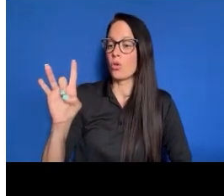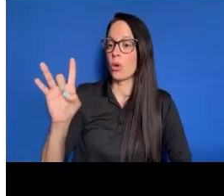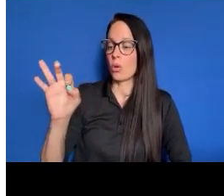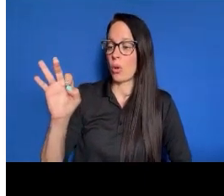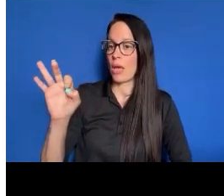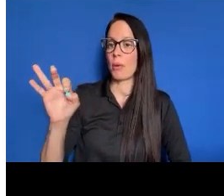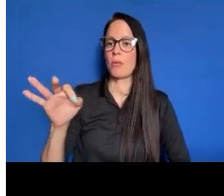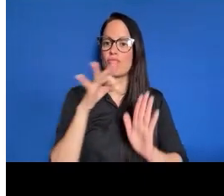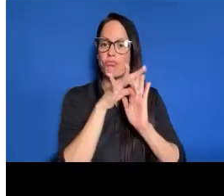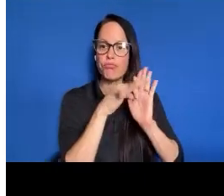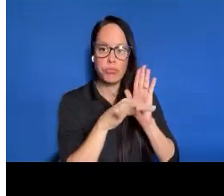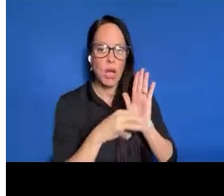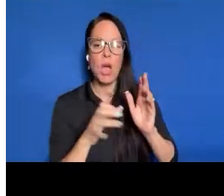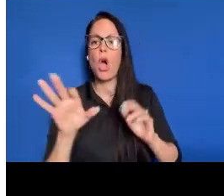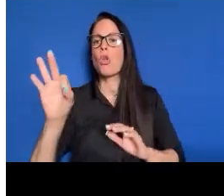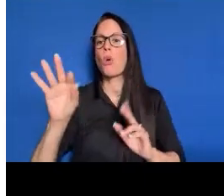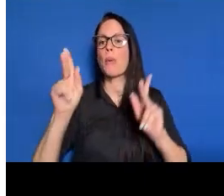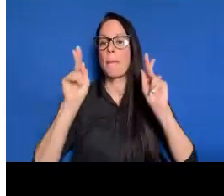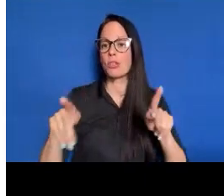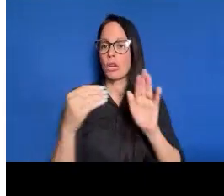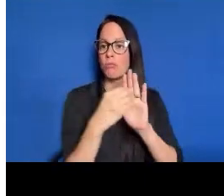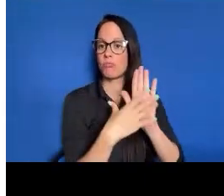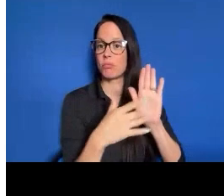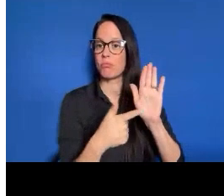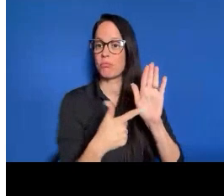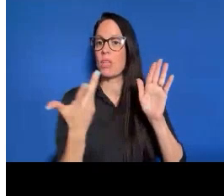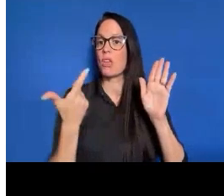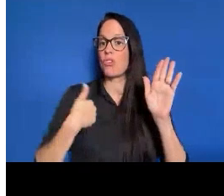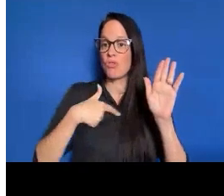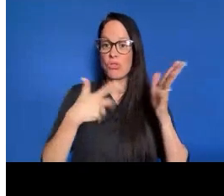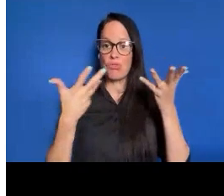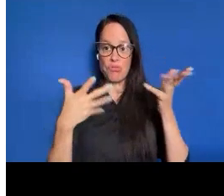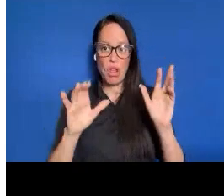personas. Por lo tanto, tenemos quórum, así que damos inicio a los trabajos.